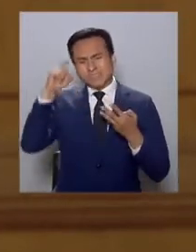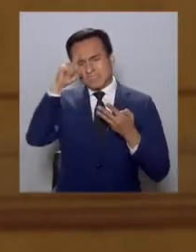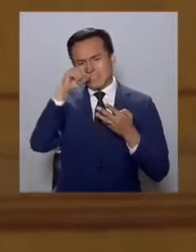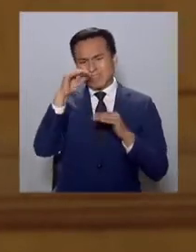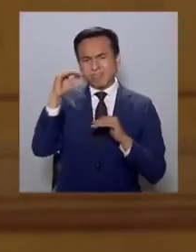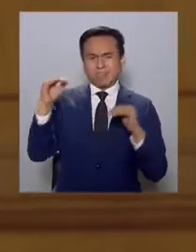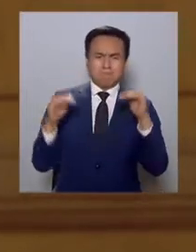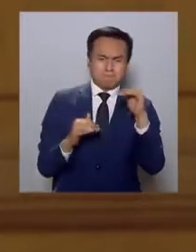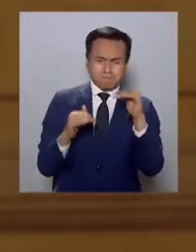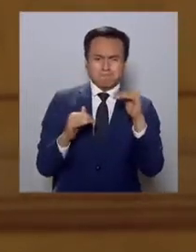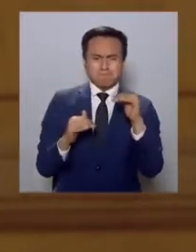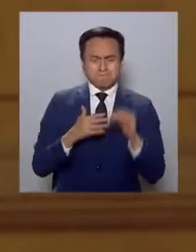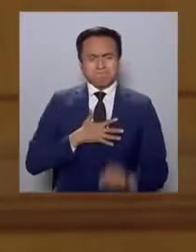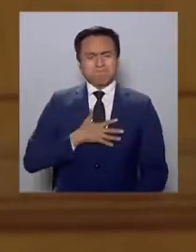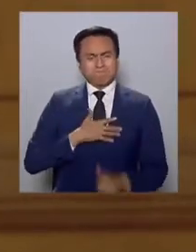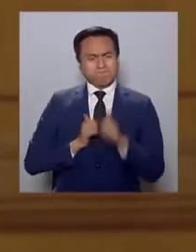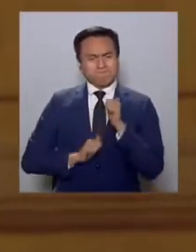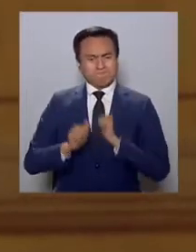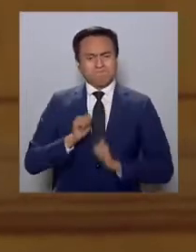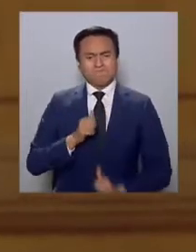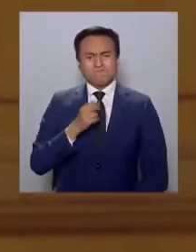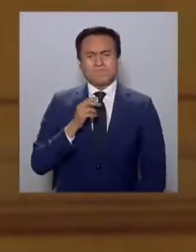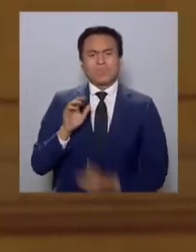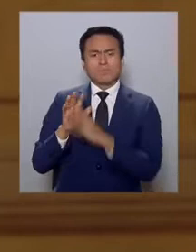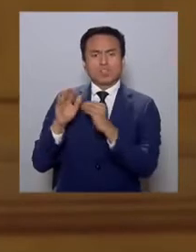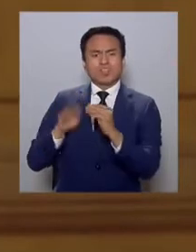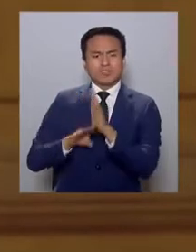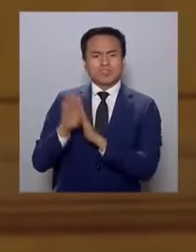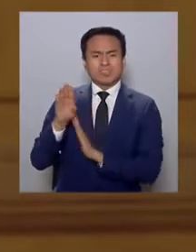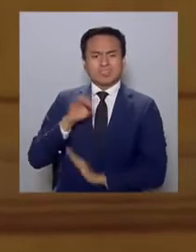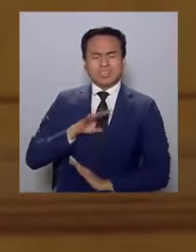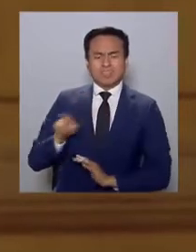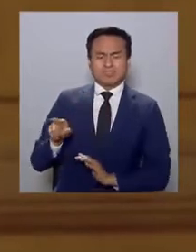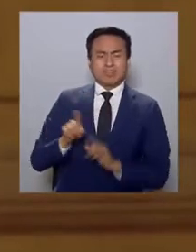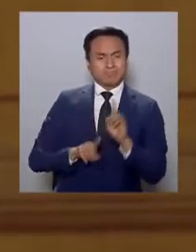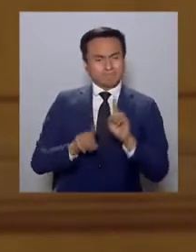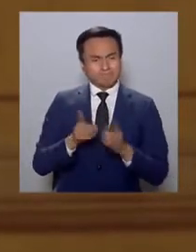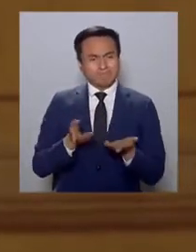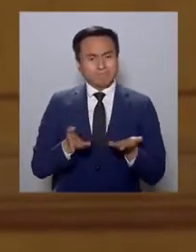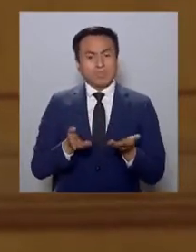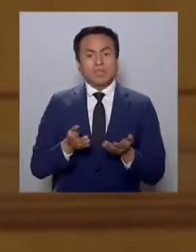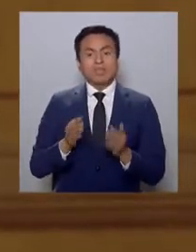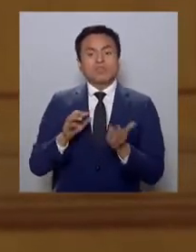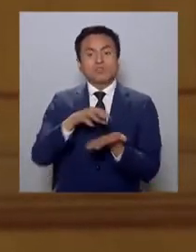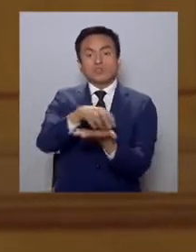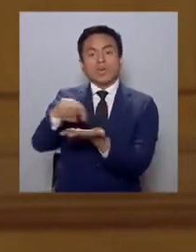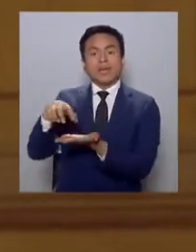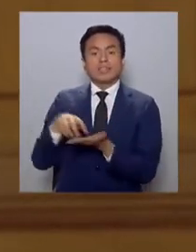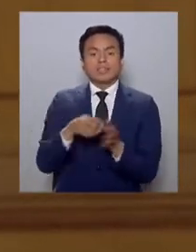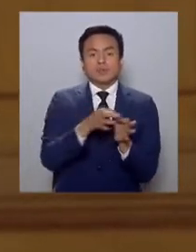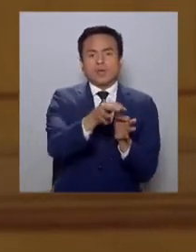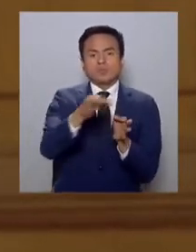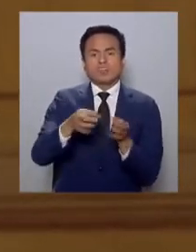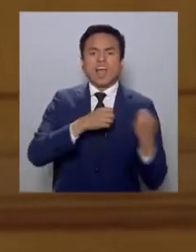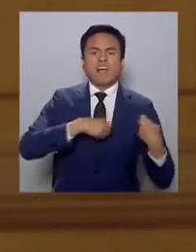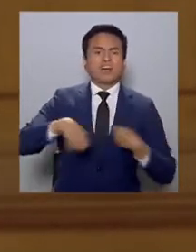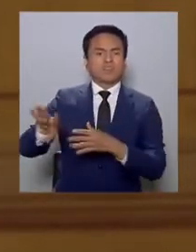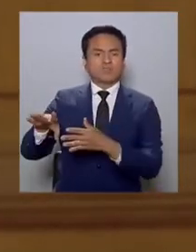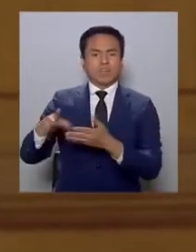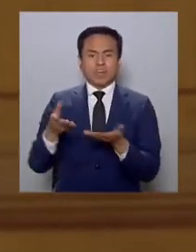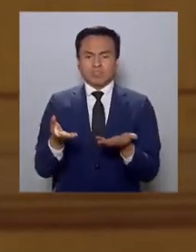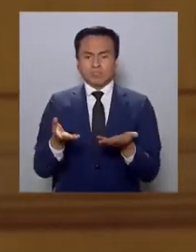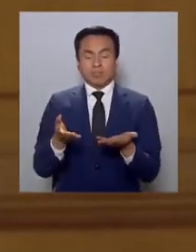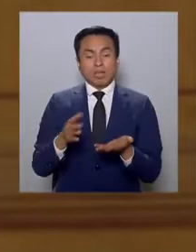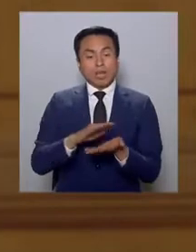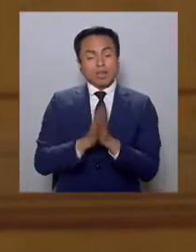las desigualdades del modelo de desarrollo chileno, a las ciudades, a los pueblos abandonados.